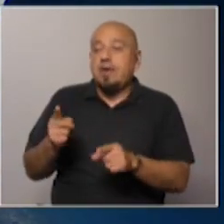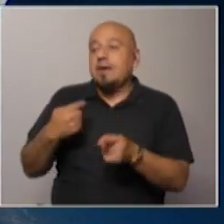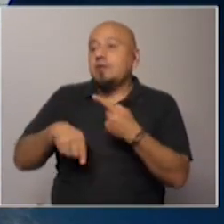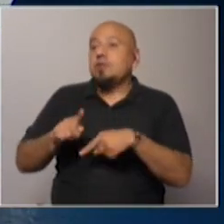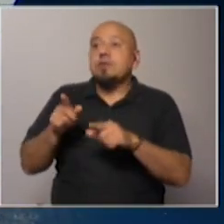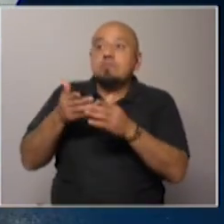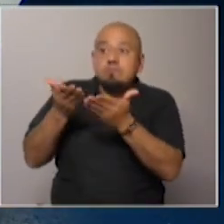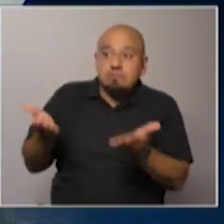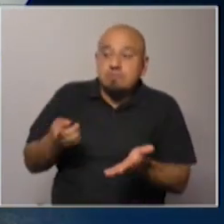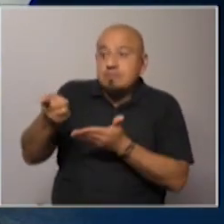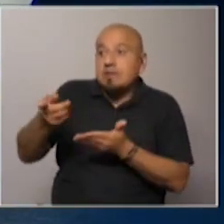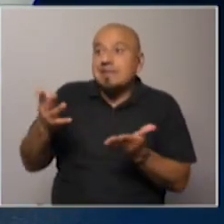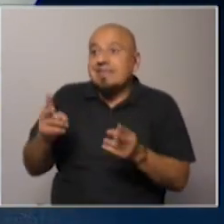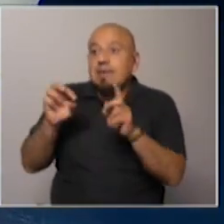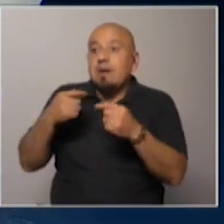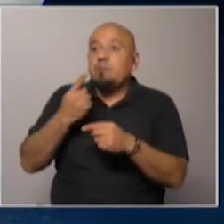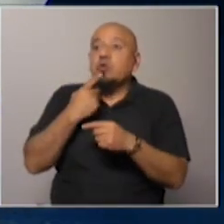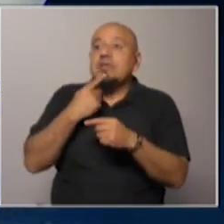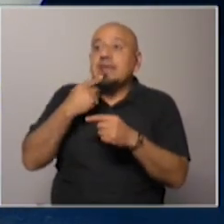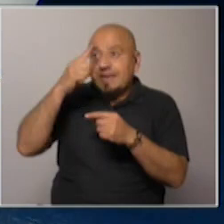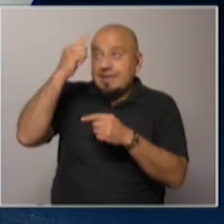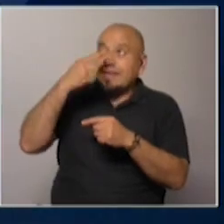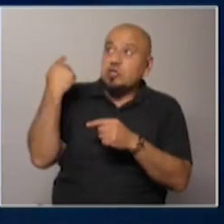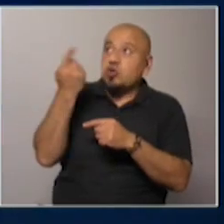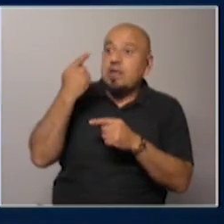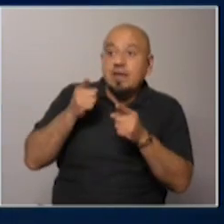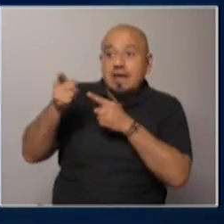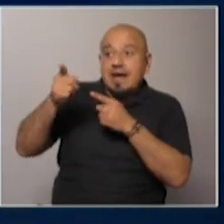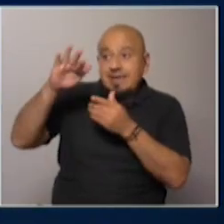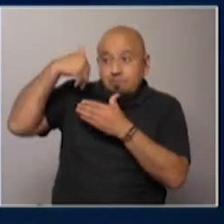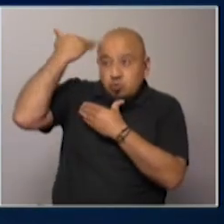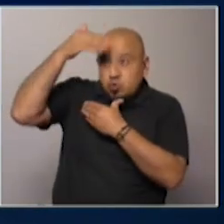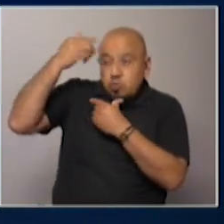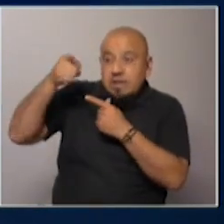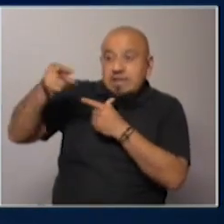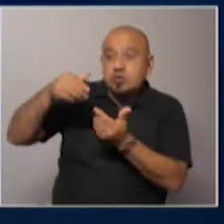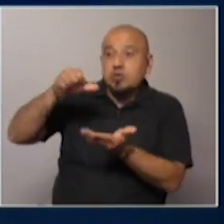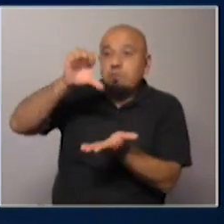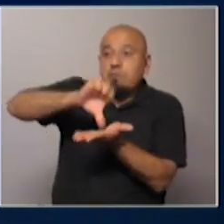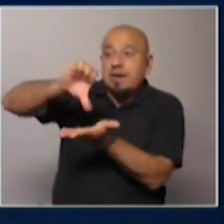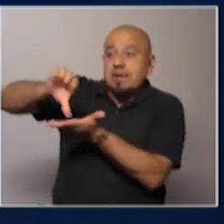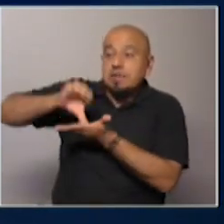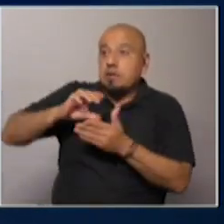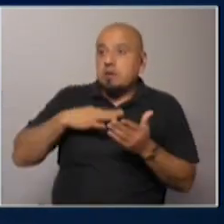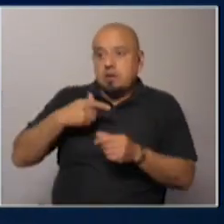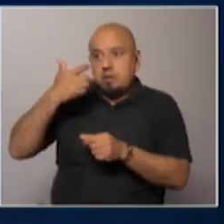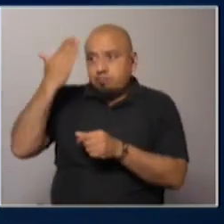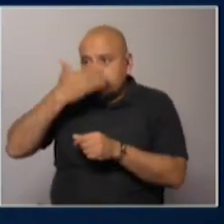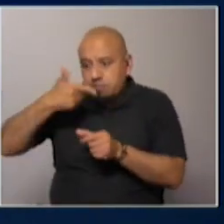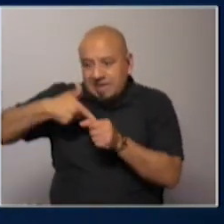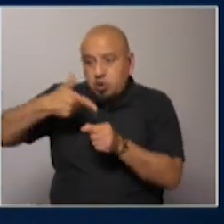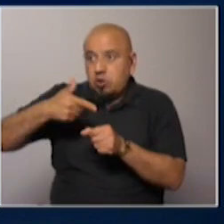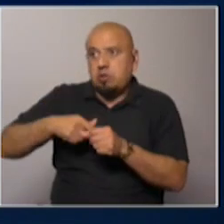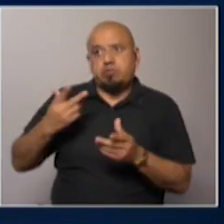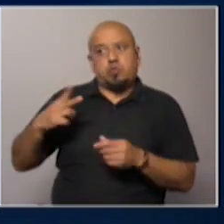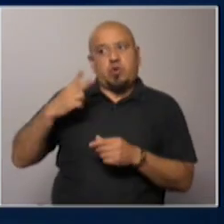pivote central a la geopolítica de los conflictos de oriente medio pero es que además es un país muy rico en petróleo y sus ciudadanos lo saben y sin embargo